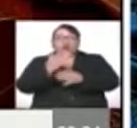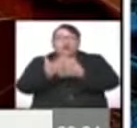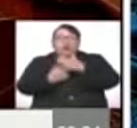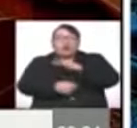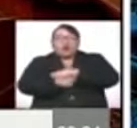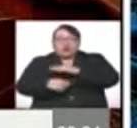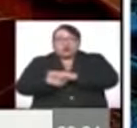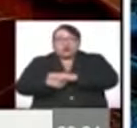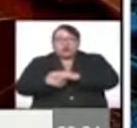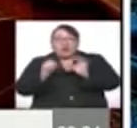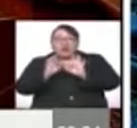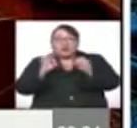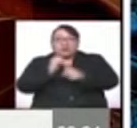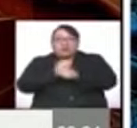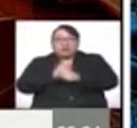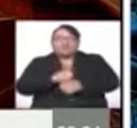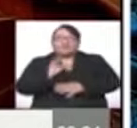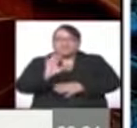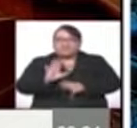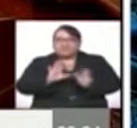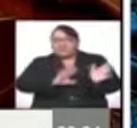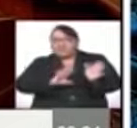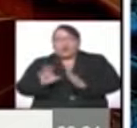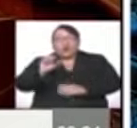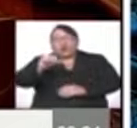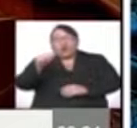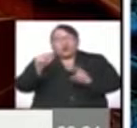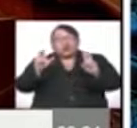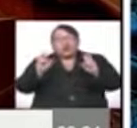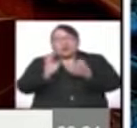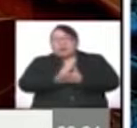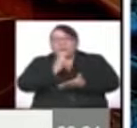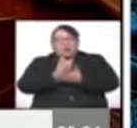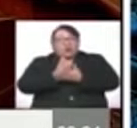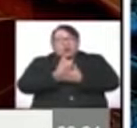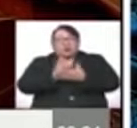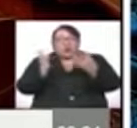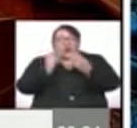voto de confianza y luego la mentira, porque nos ha mentido nuestra cara pelada. Eso es.